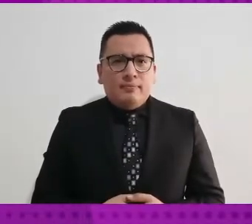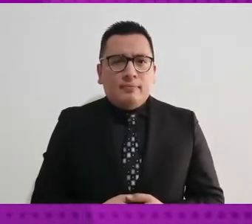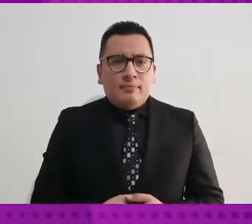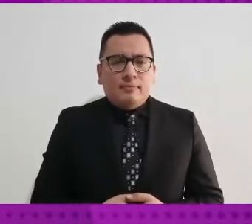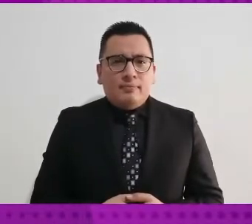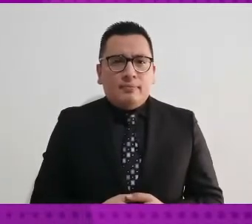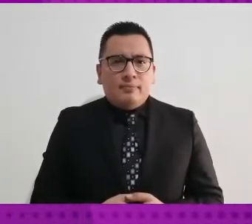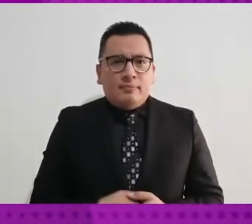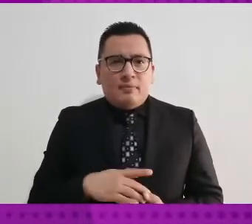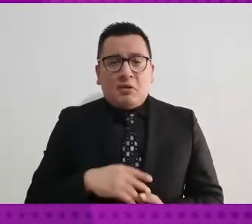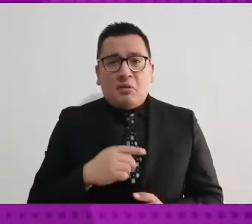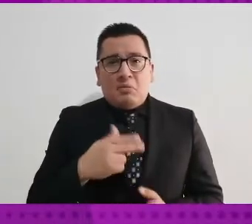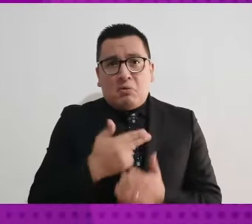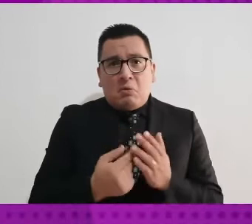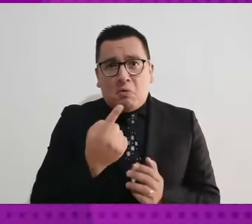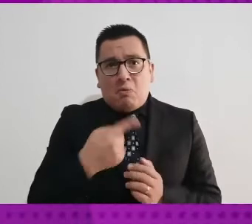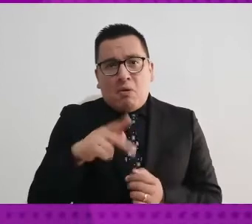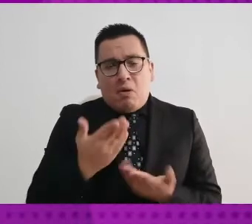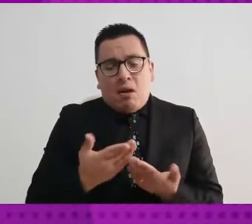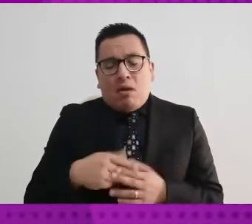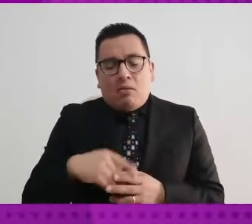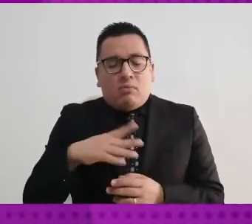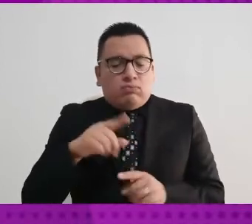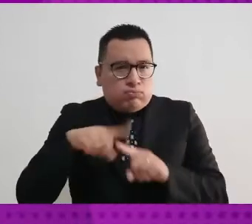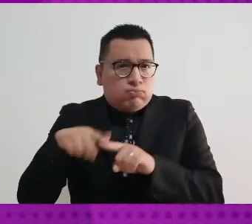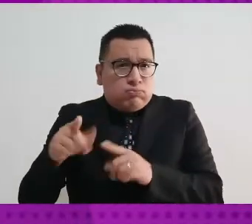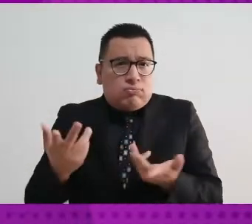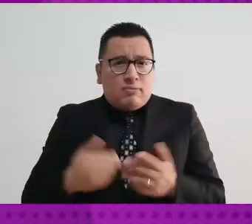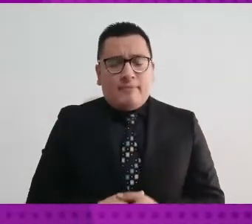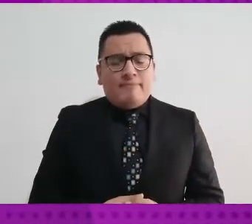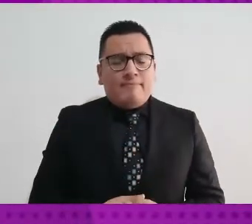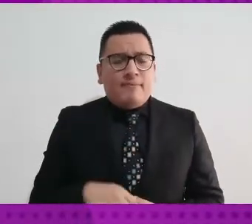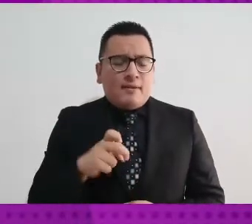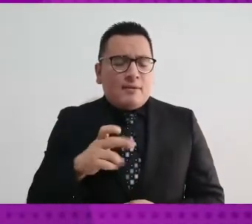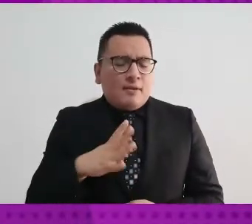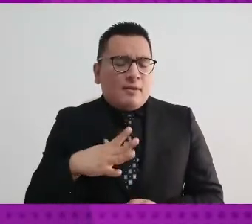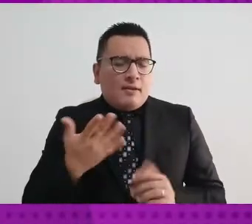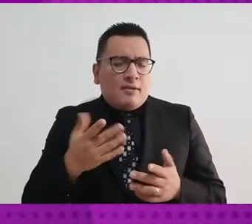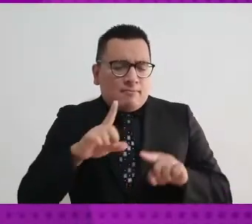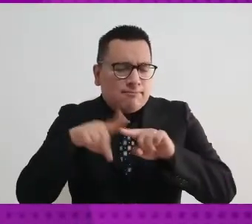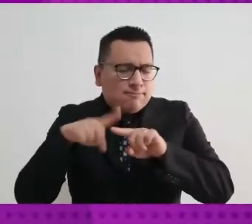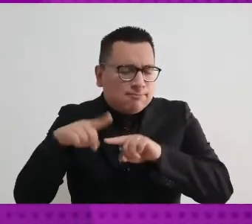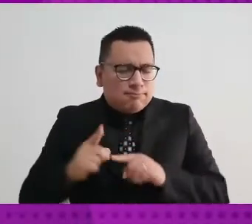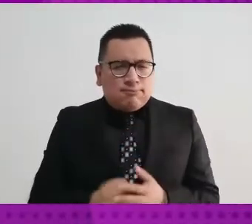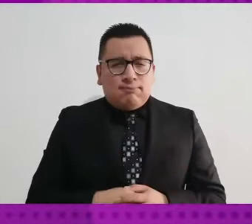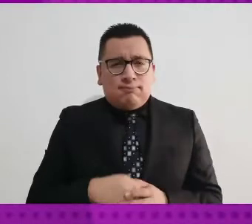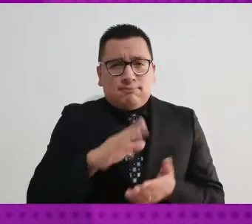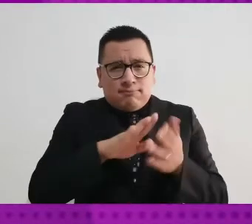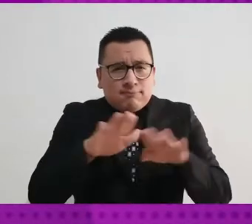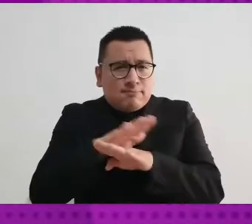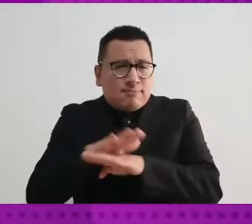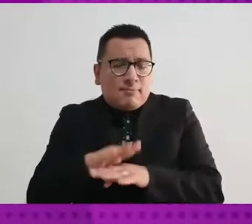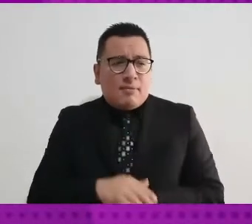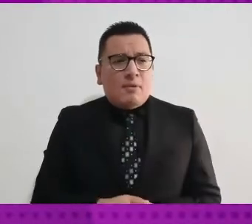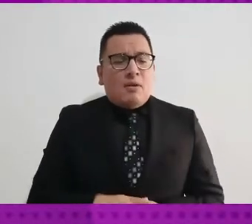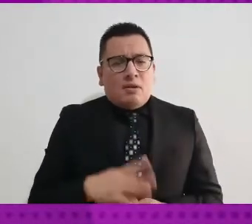logotipo. Hoy ya se asumen cada quien en su espacio, al menos en la legislación federal. En fin, sí hay muchas condiciones que cambian. La boleta es